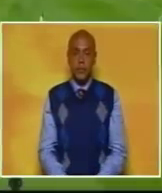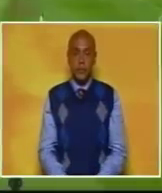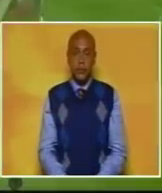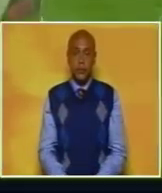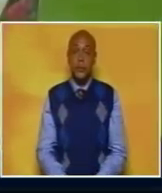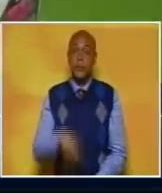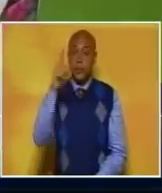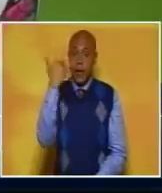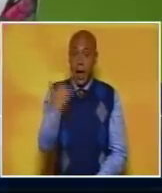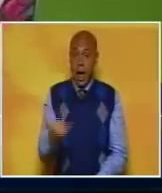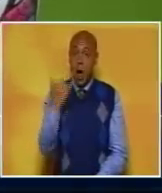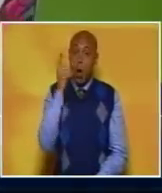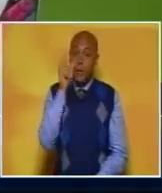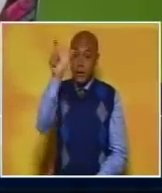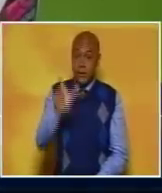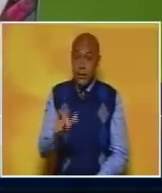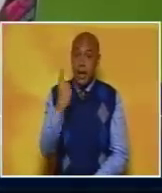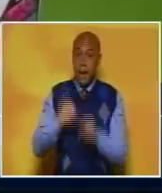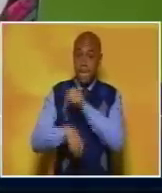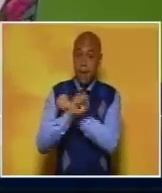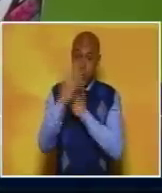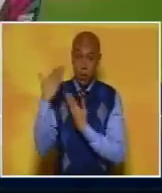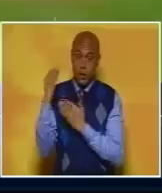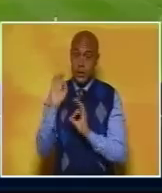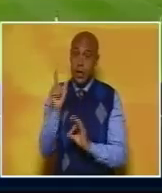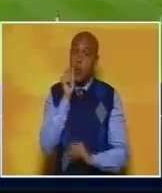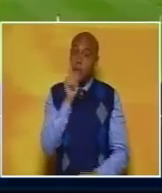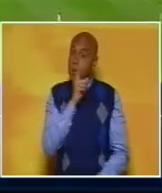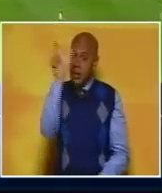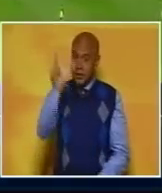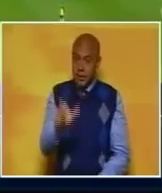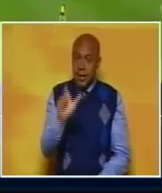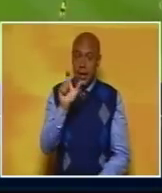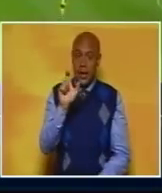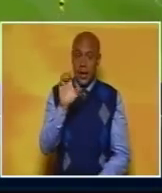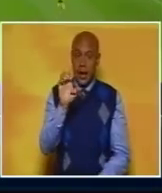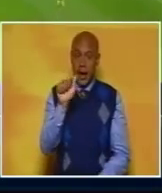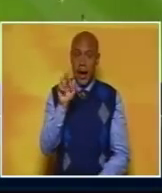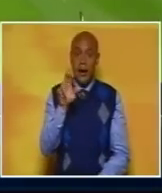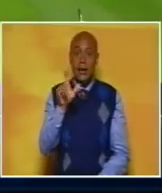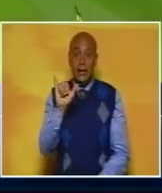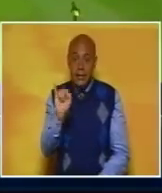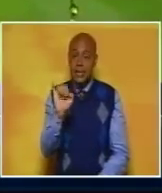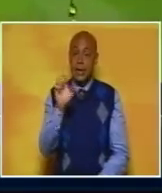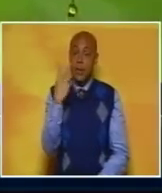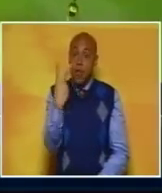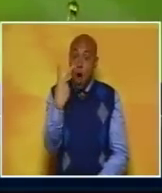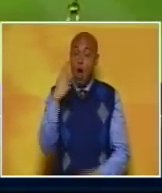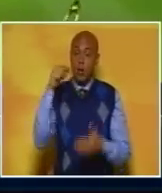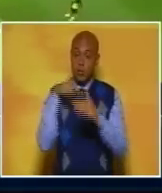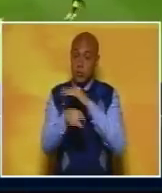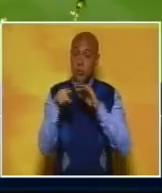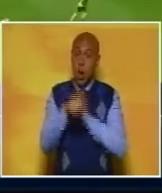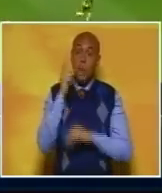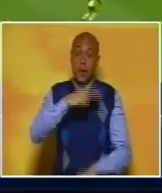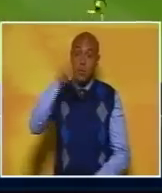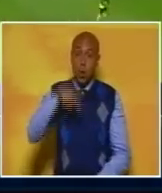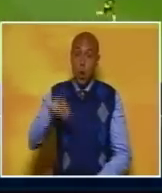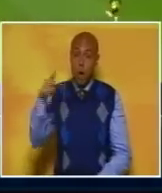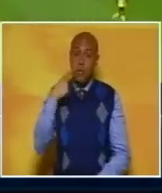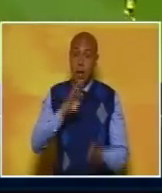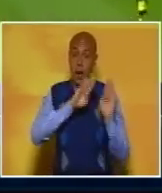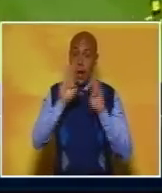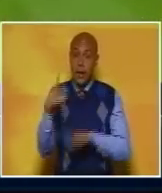El hombre del momento en el fútbol mundial se llama Erling Braut Haaland. Con 2 goles, el ariete noruego le dio el triunfo al